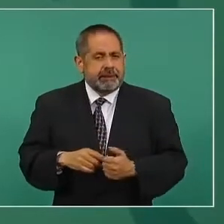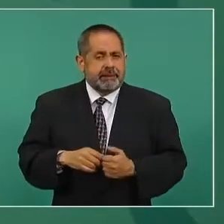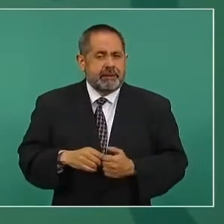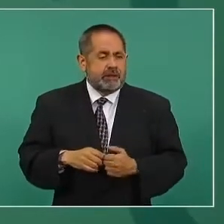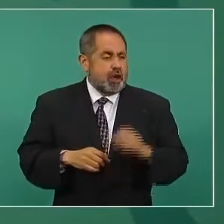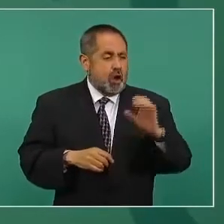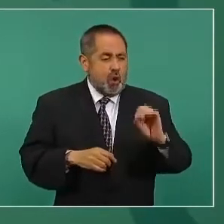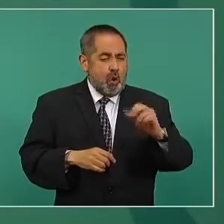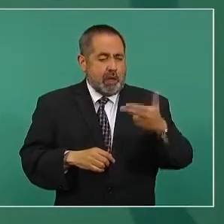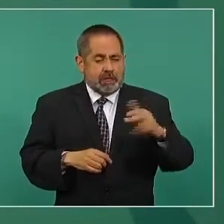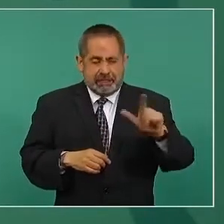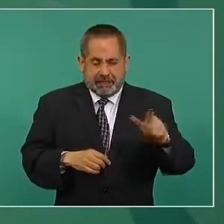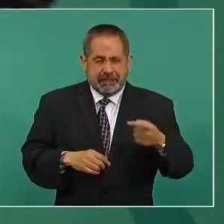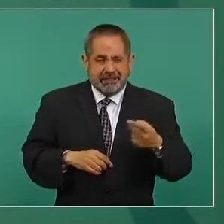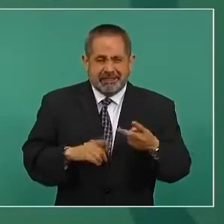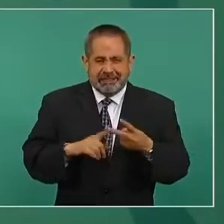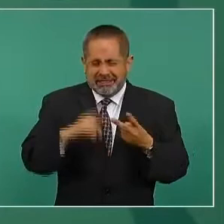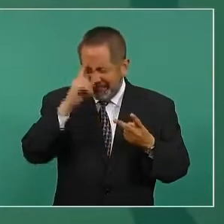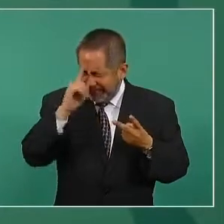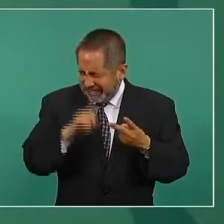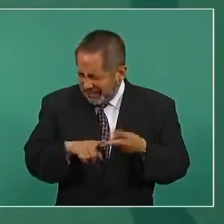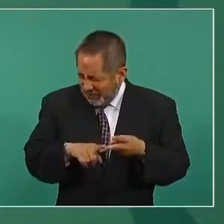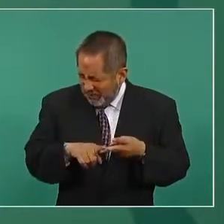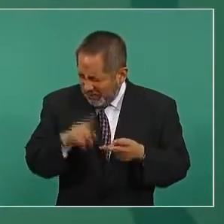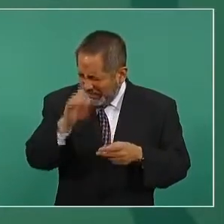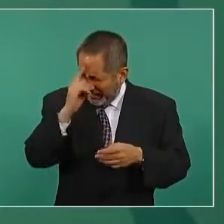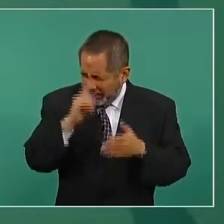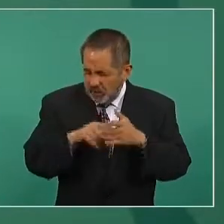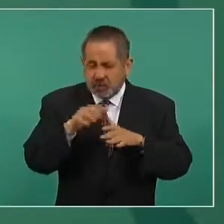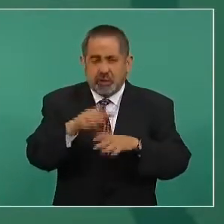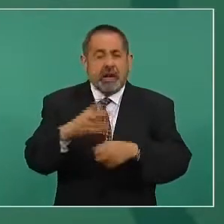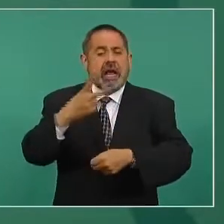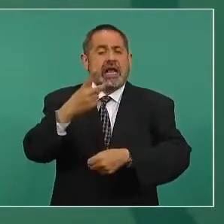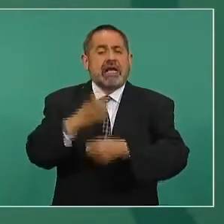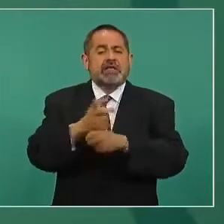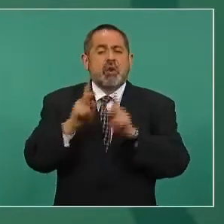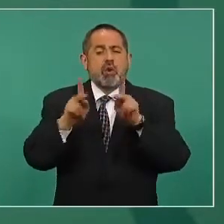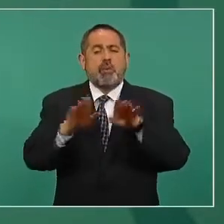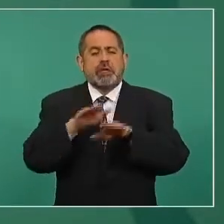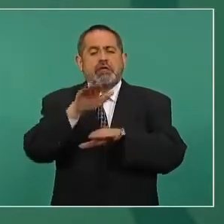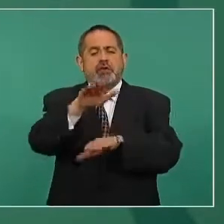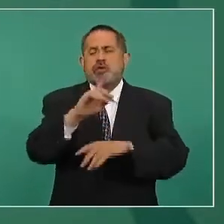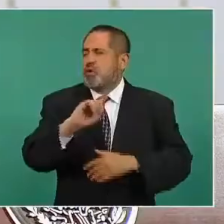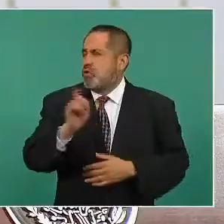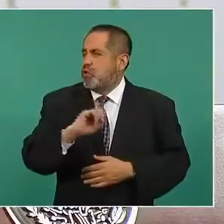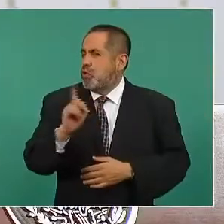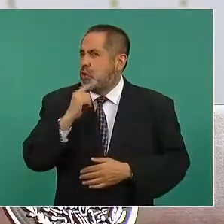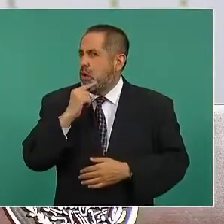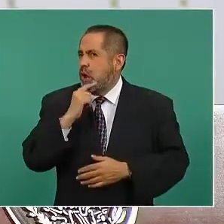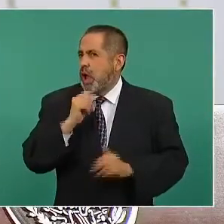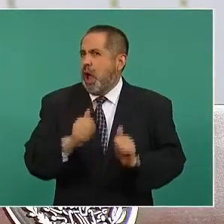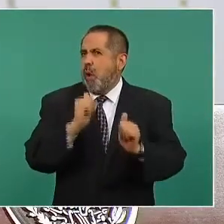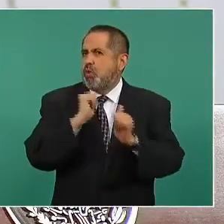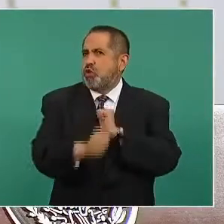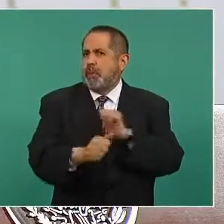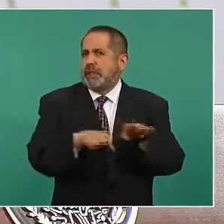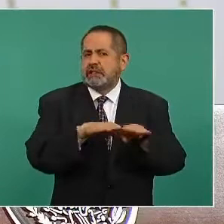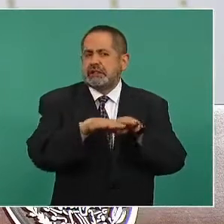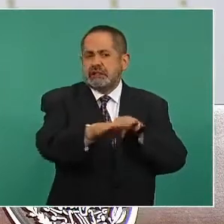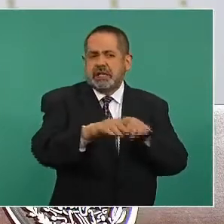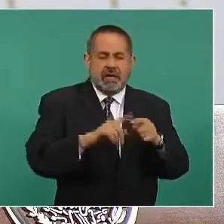participó OHL, creo que fue en el segundo piso, no, en una autopista